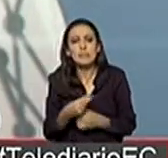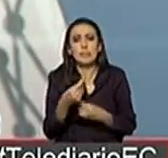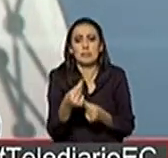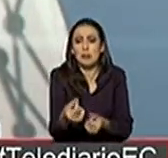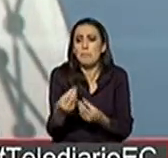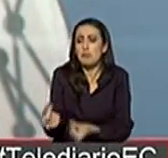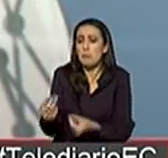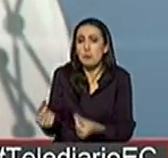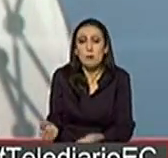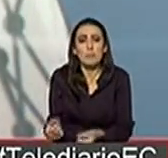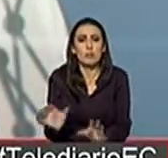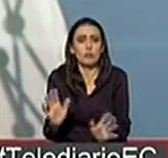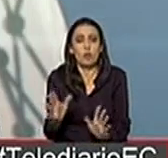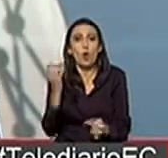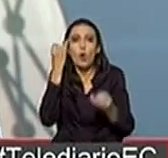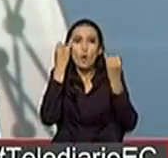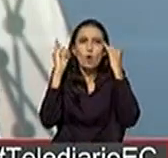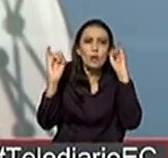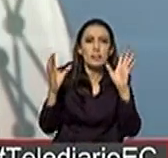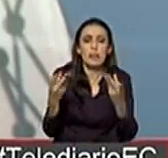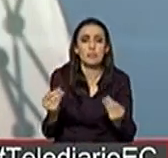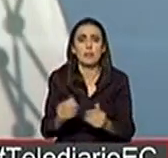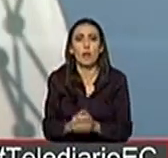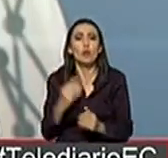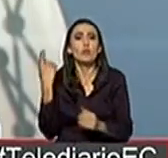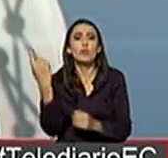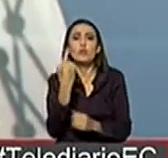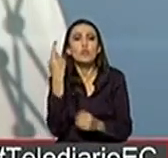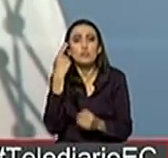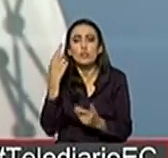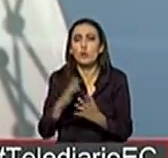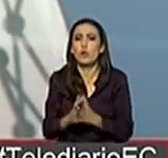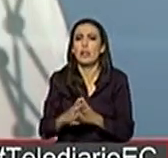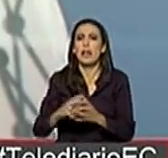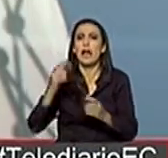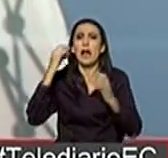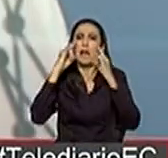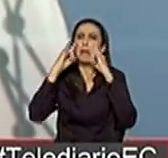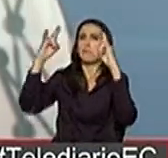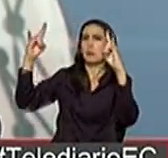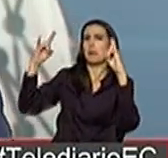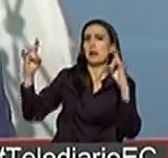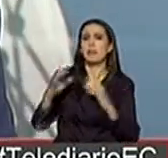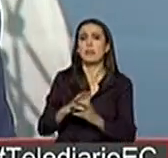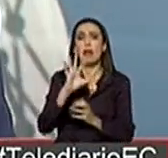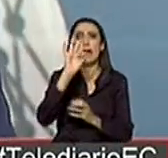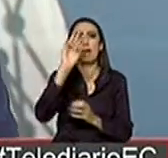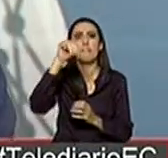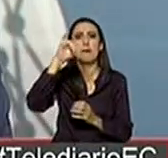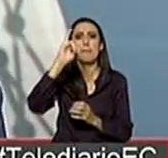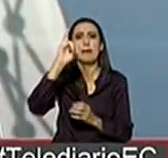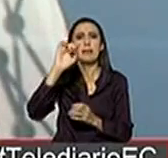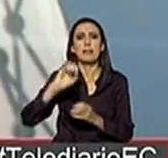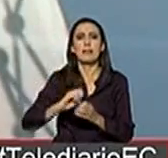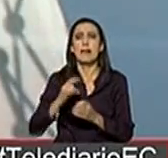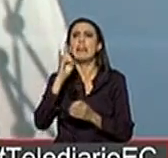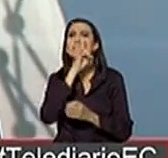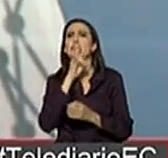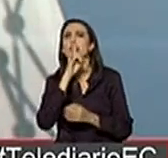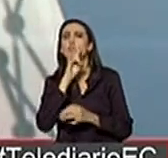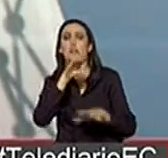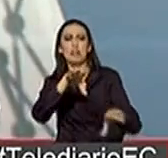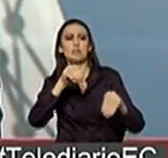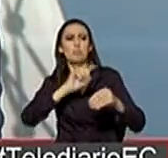reduccionistas que se han dado al conflicto no es cuestión de neoliberalismo no es cuestión de femenino es cuestión de socialismo hay que